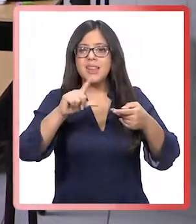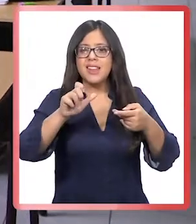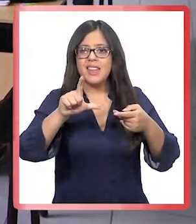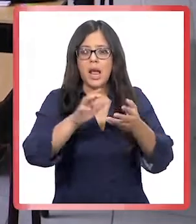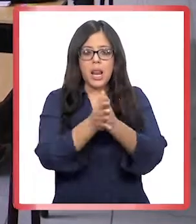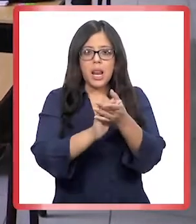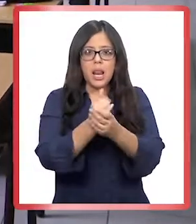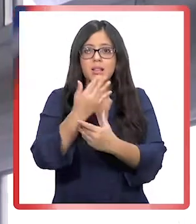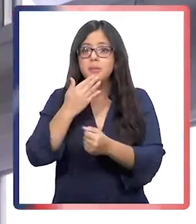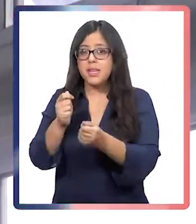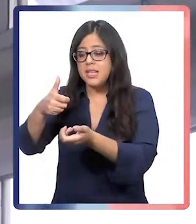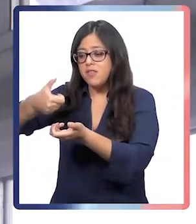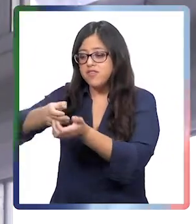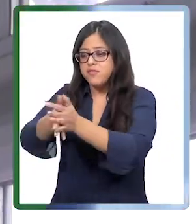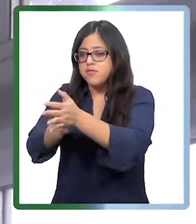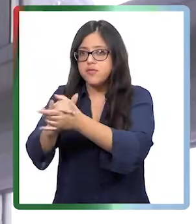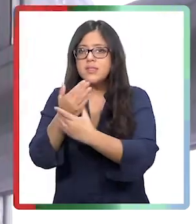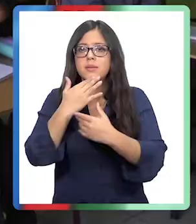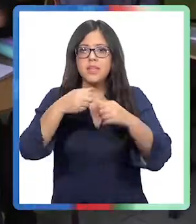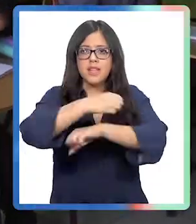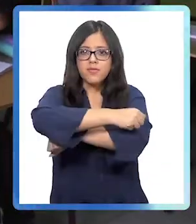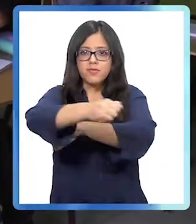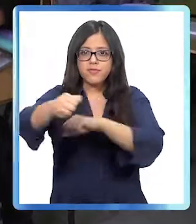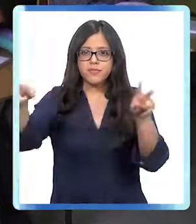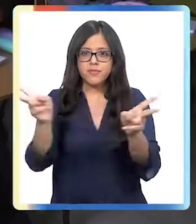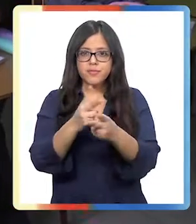gel lavado de manos y ventilación de espacios